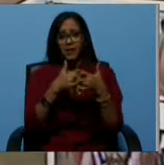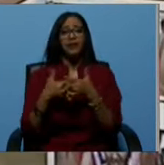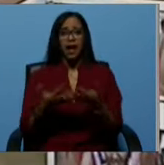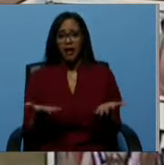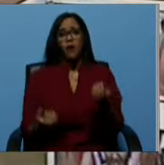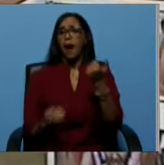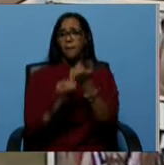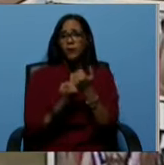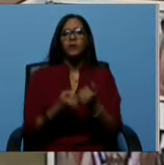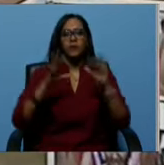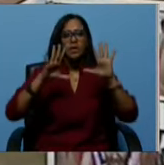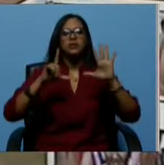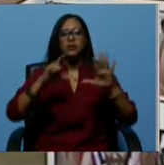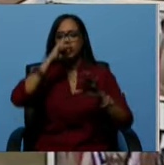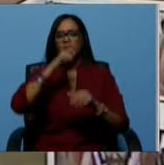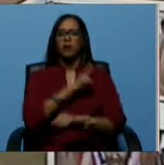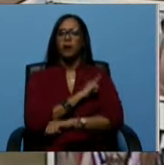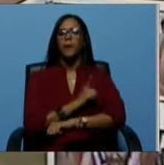en el poder.